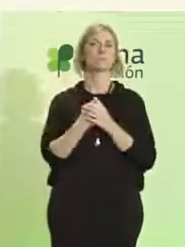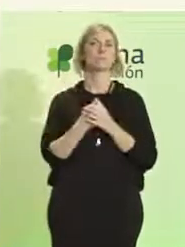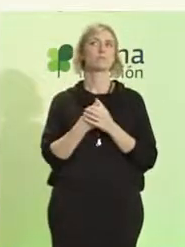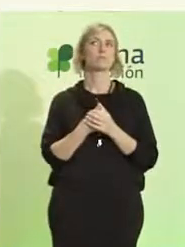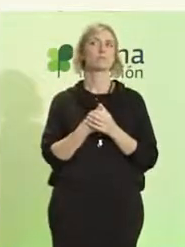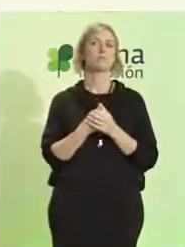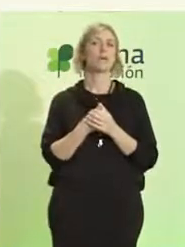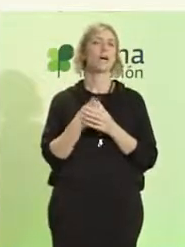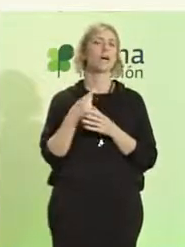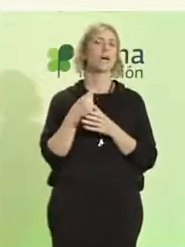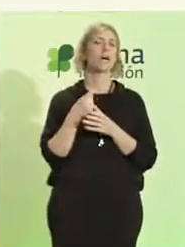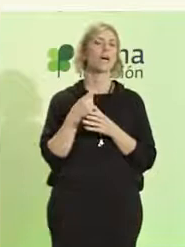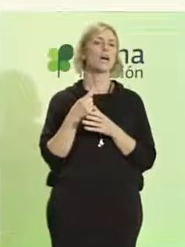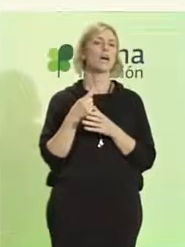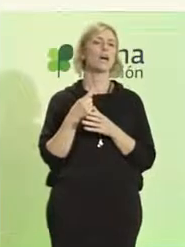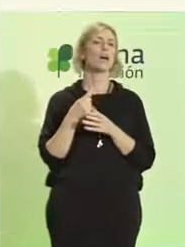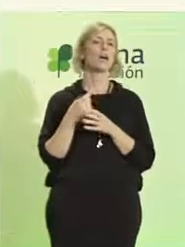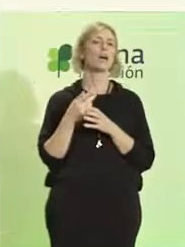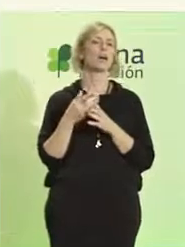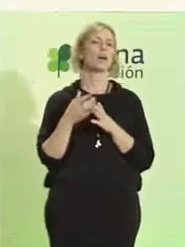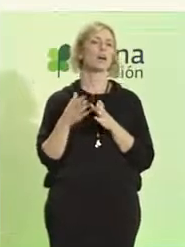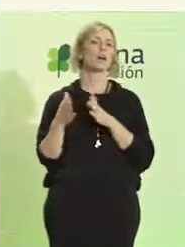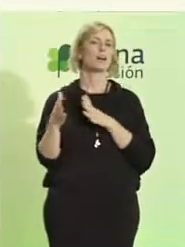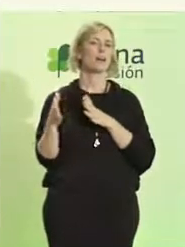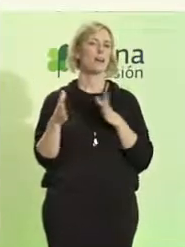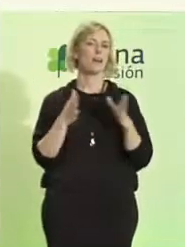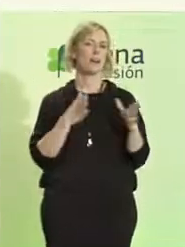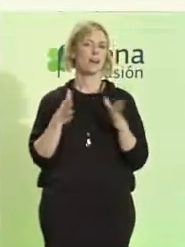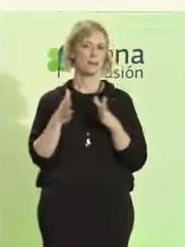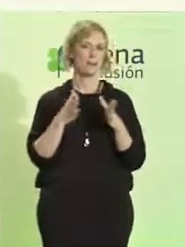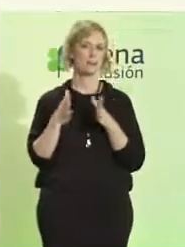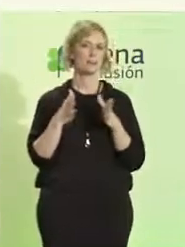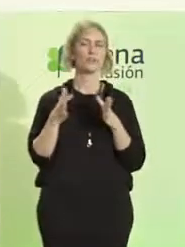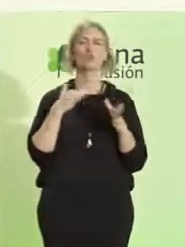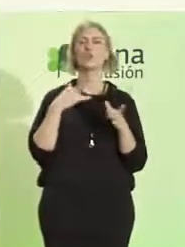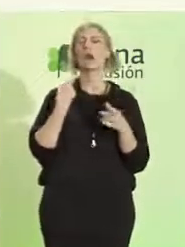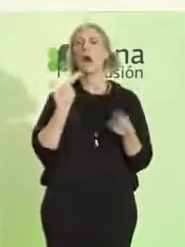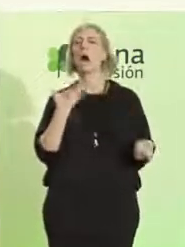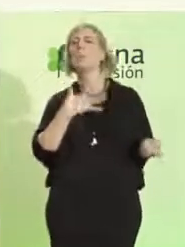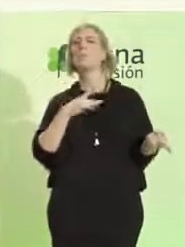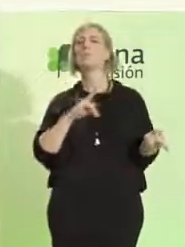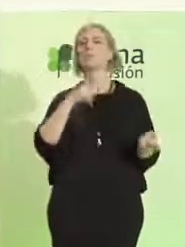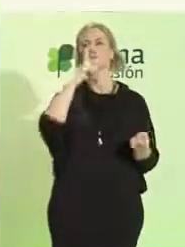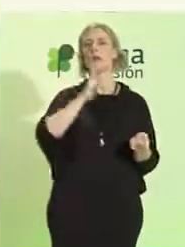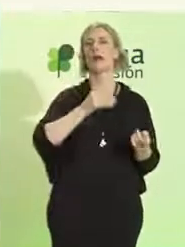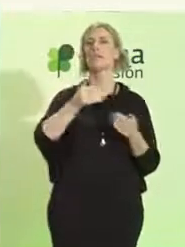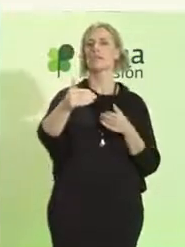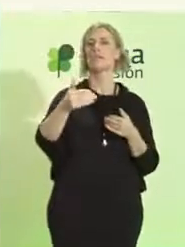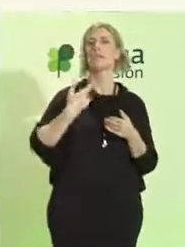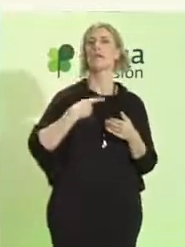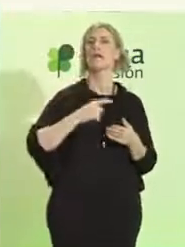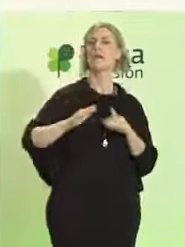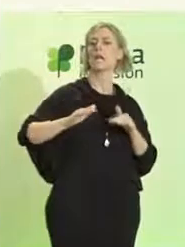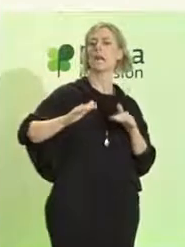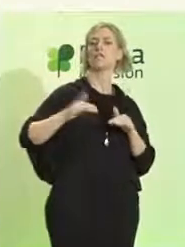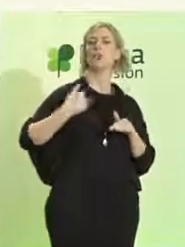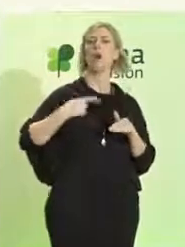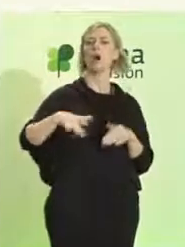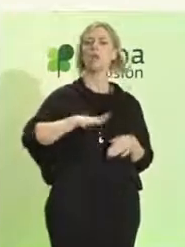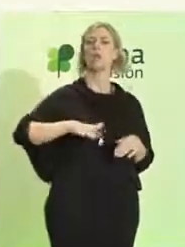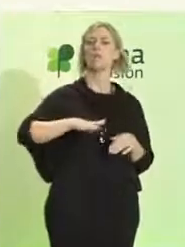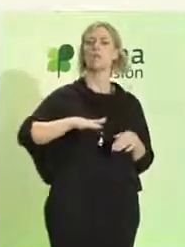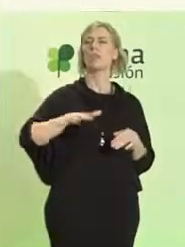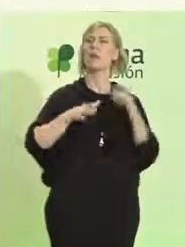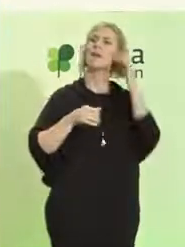un momento en el que la gente, por un lado, le hace gracia, siempre que hablo de la posibilidad de que el año que viene pongáis un DJ poniendo reggaetón y en lugar de empezar con